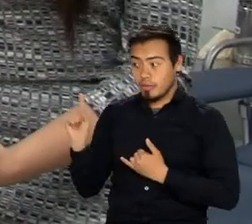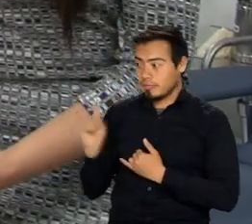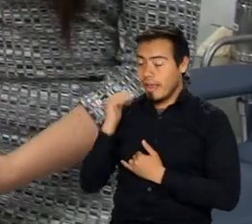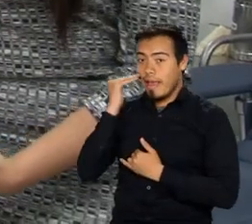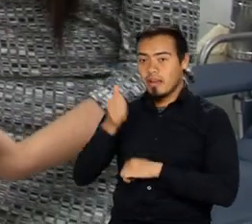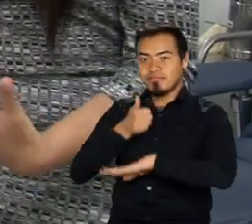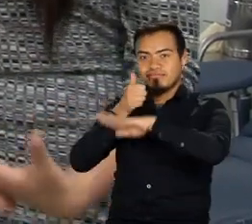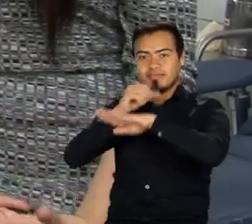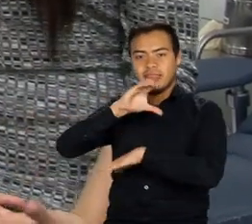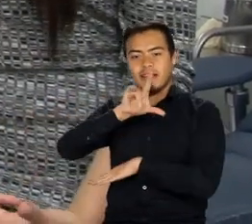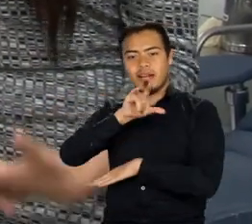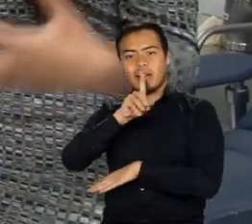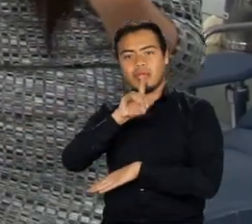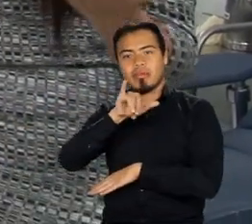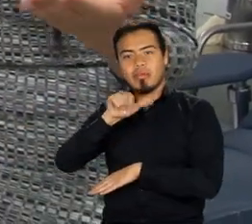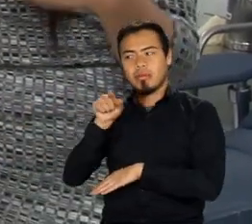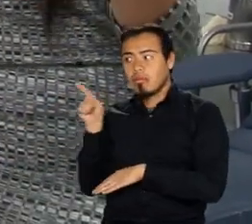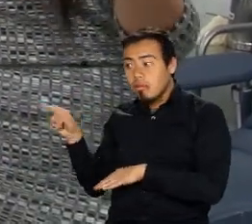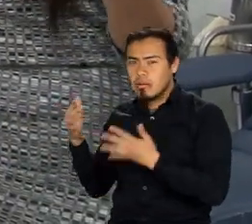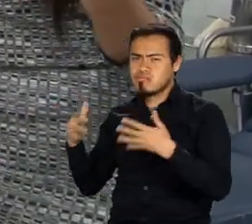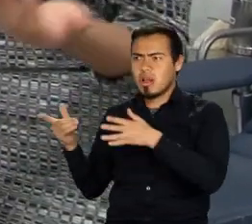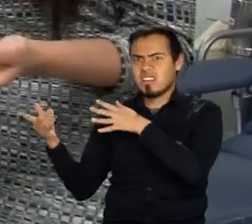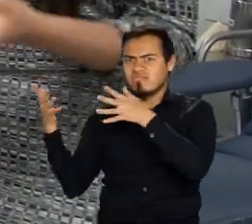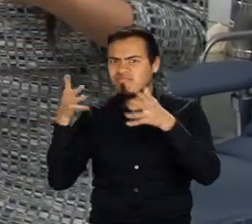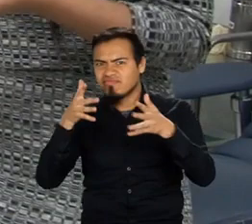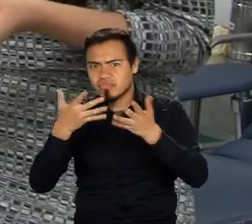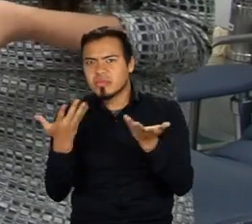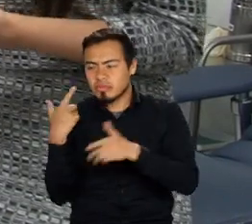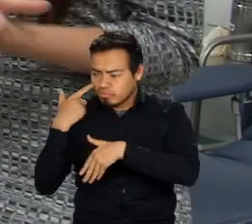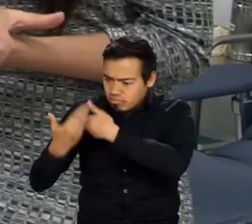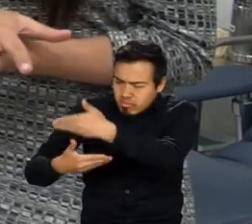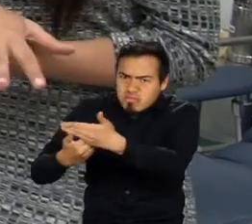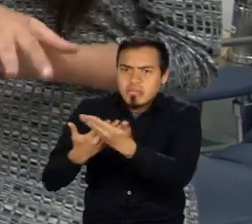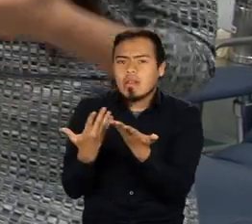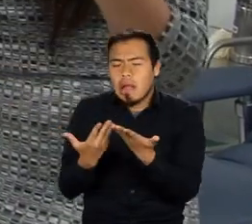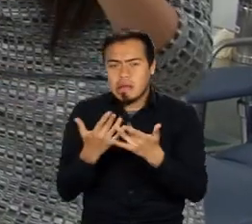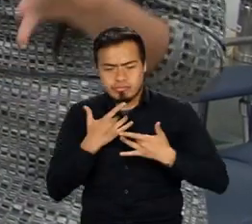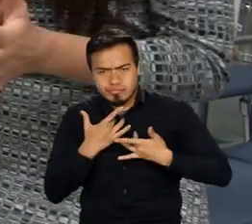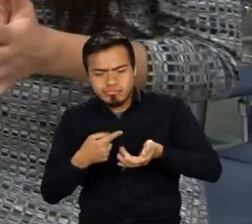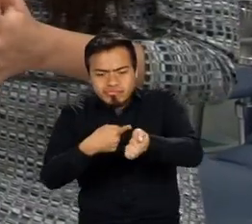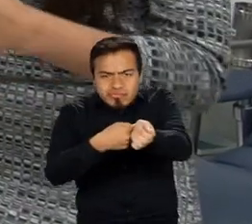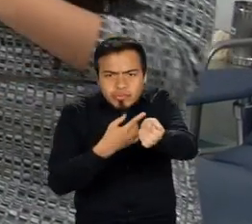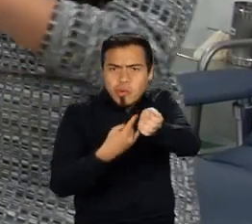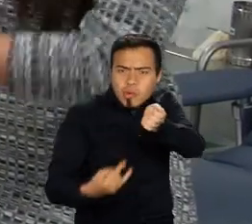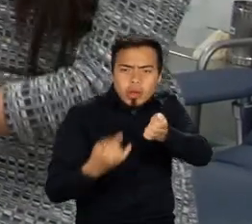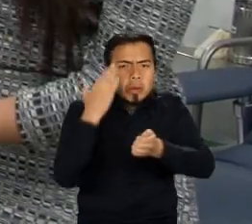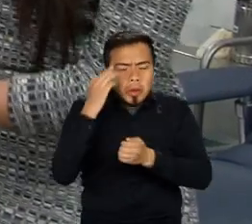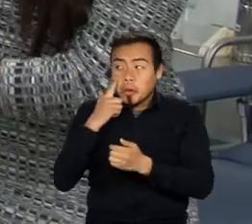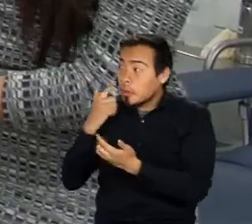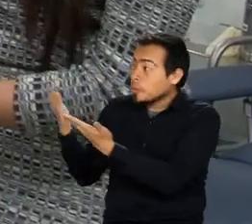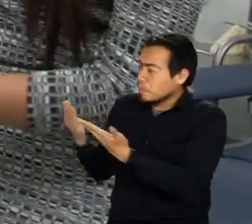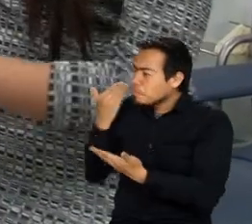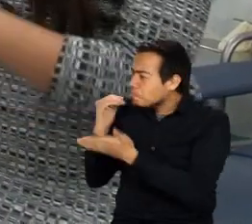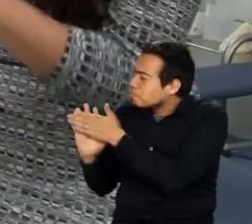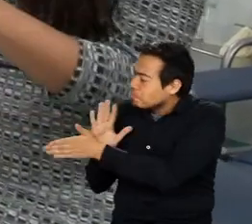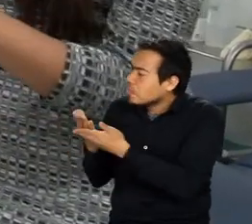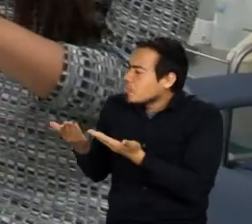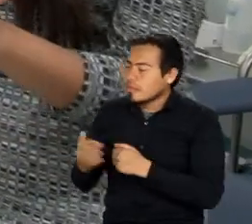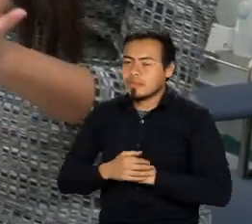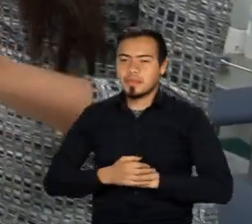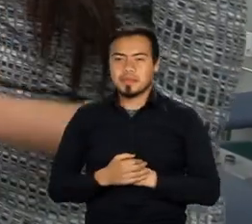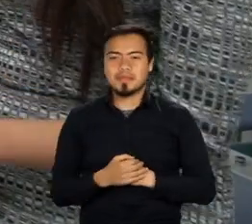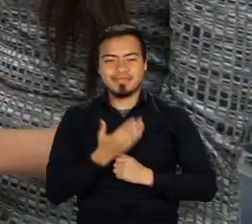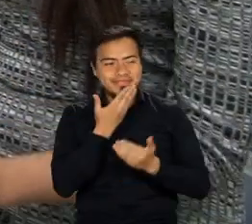Me encuentro con la jefe Claudia Vargas, quien nos va a enseñar y les va a enseñar a ustedes cuáles son esos pasos para donar para que los tengan en cuenta. Jefe, bienvenida y